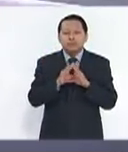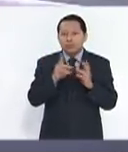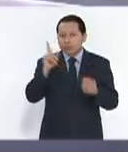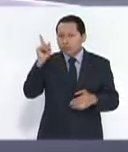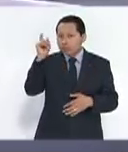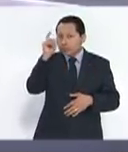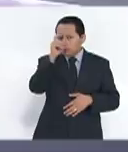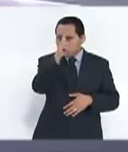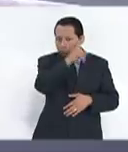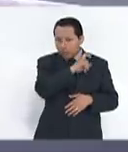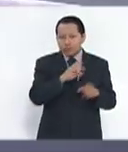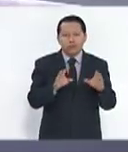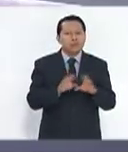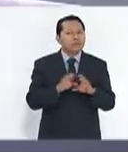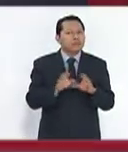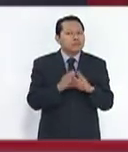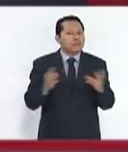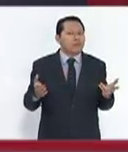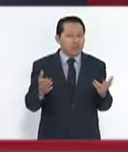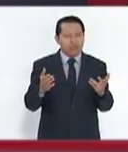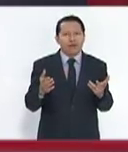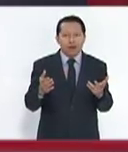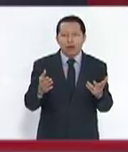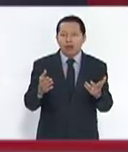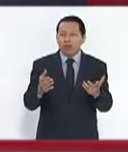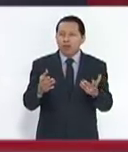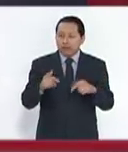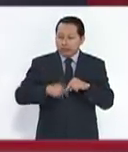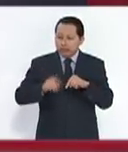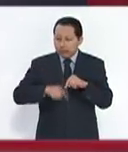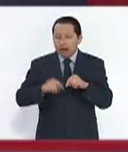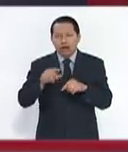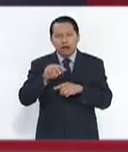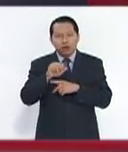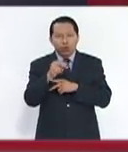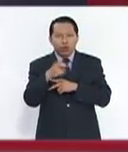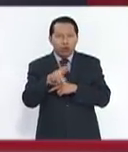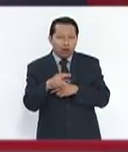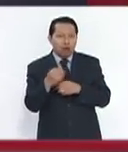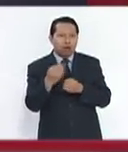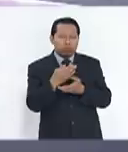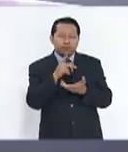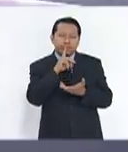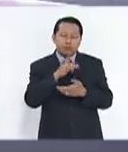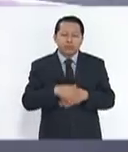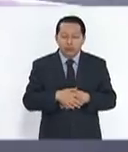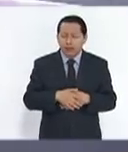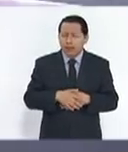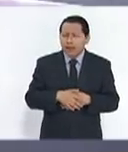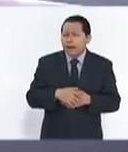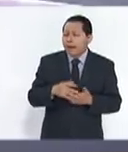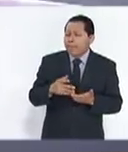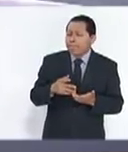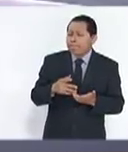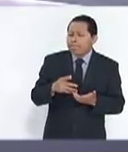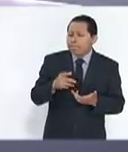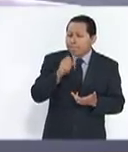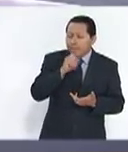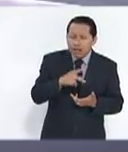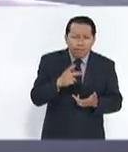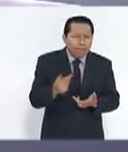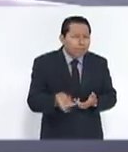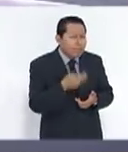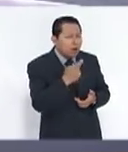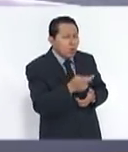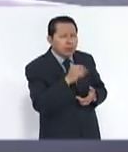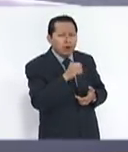complejo ceder sobre todo su armamento nuclear. Finalmente, Jorge, ¿y al mundo qué con todo esto? ¿A México qué? Bueno,